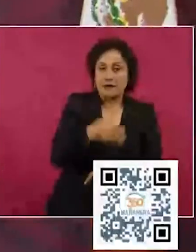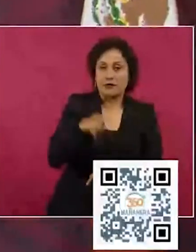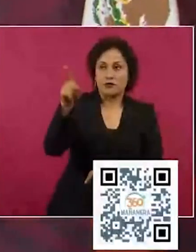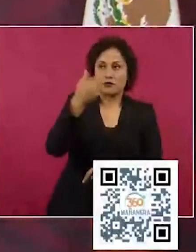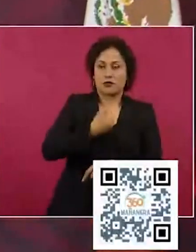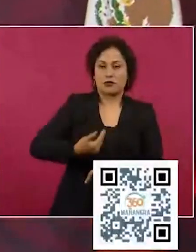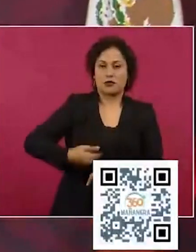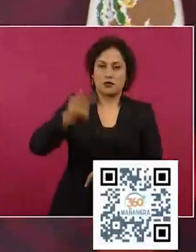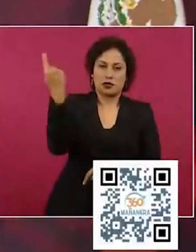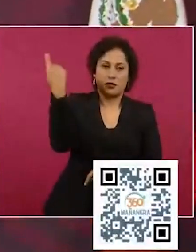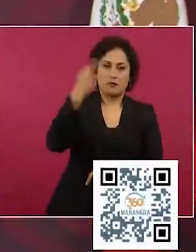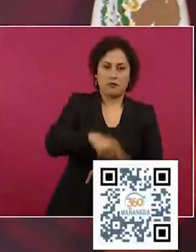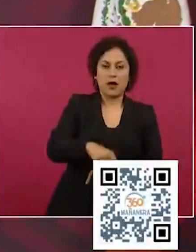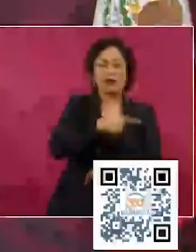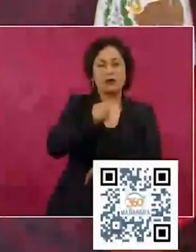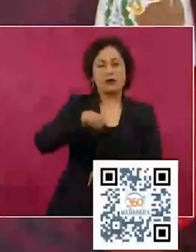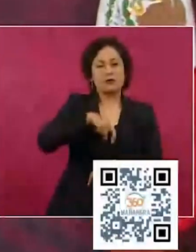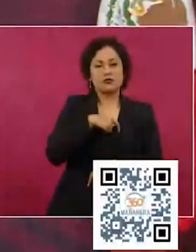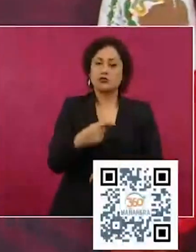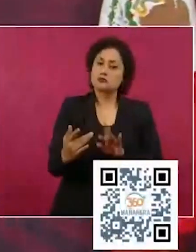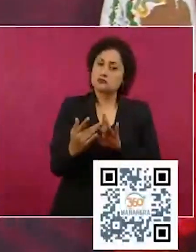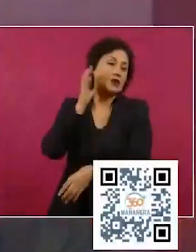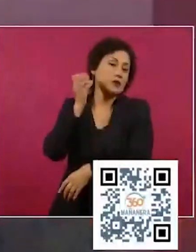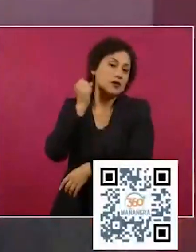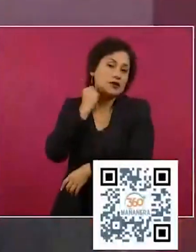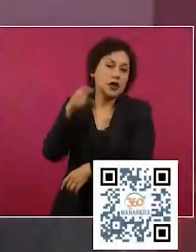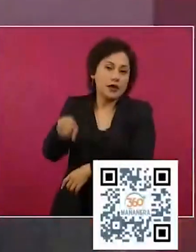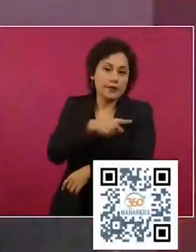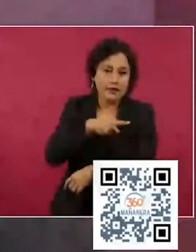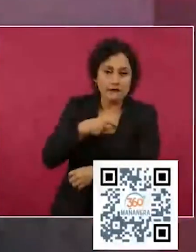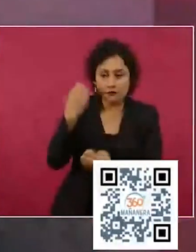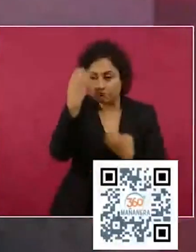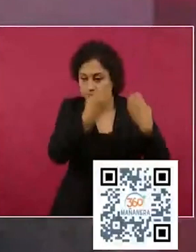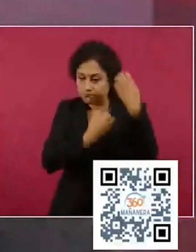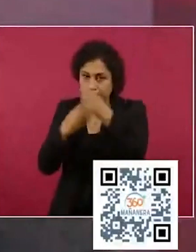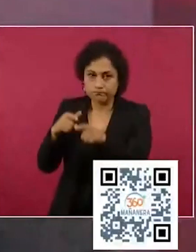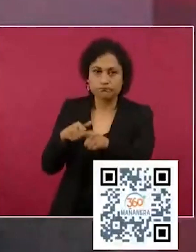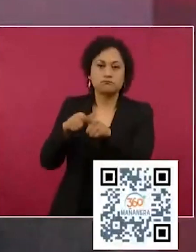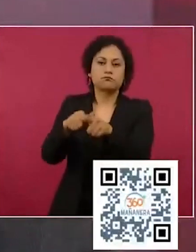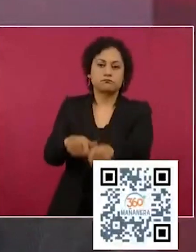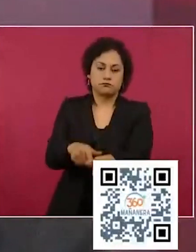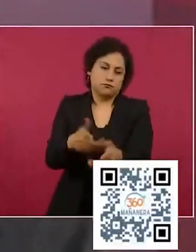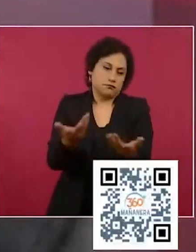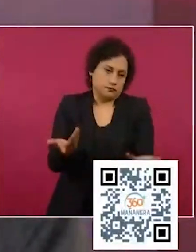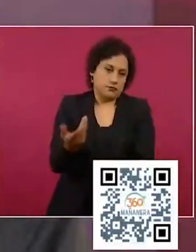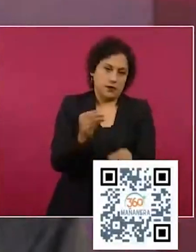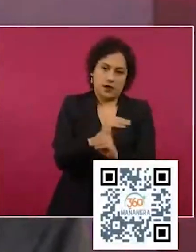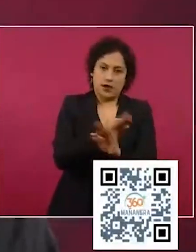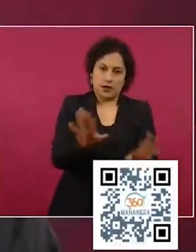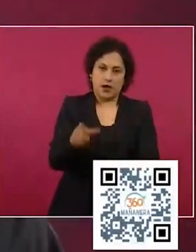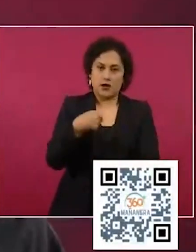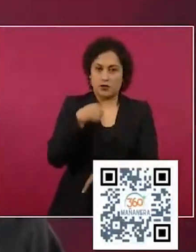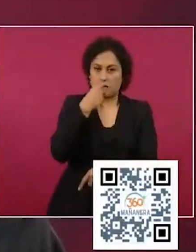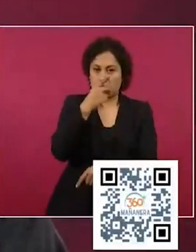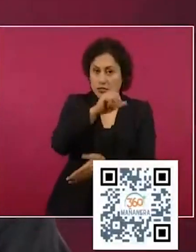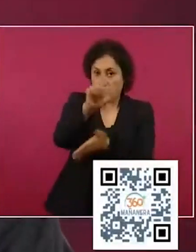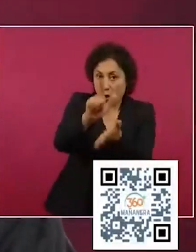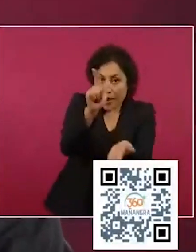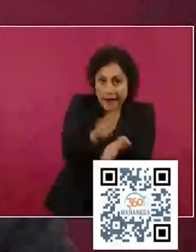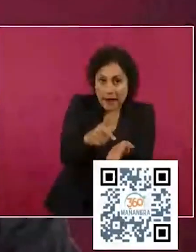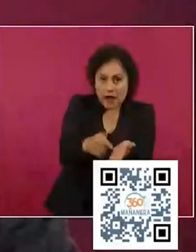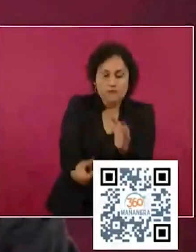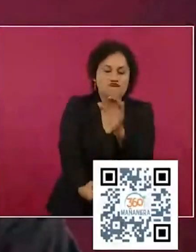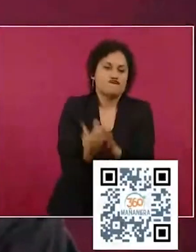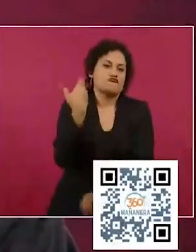el diálogo permanente con todos es una ley de Avanzada que